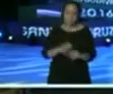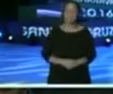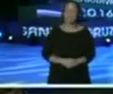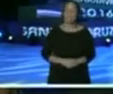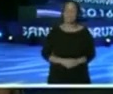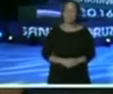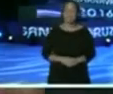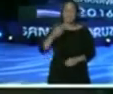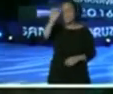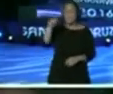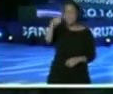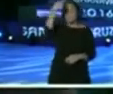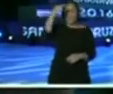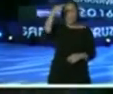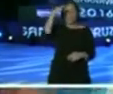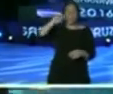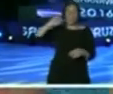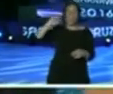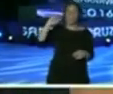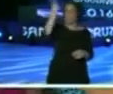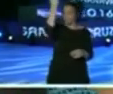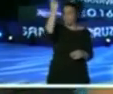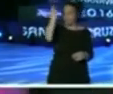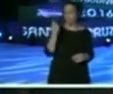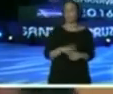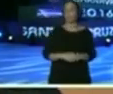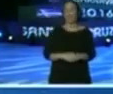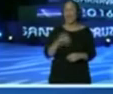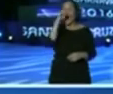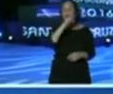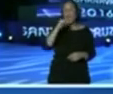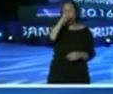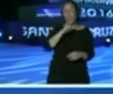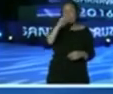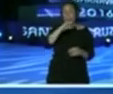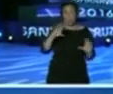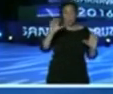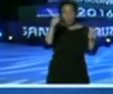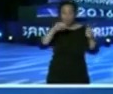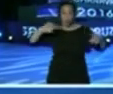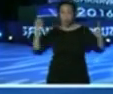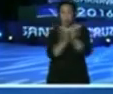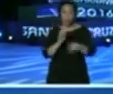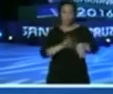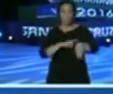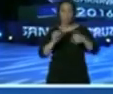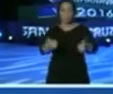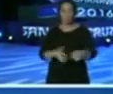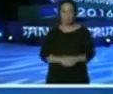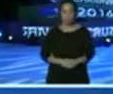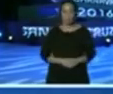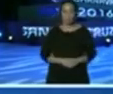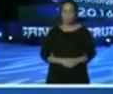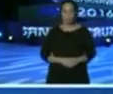Primer récord a batir. Comienzo de canción más corto jamás cantado. ¡Tiempo!